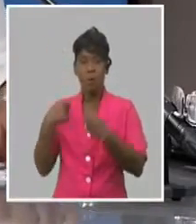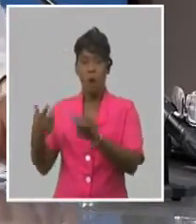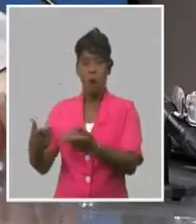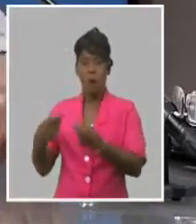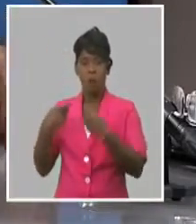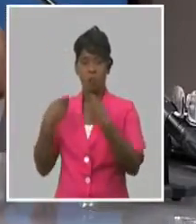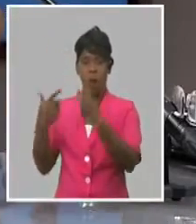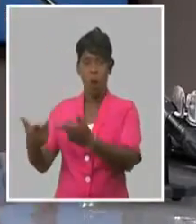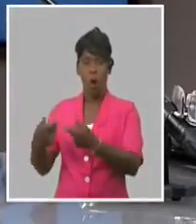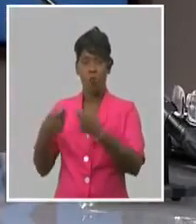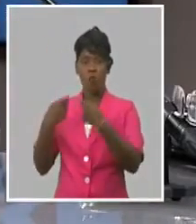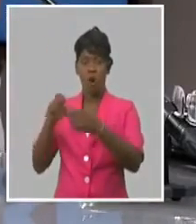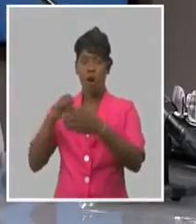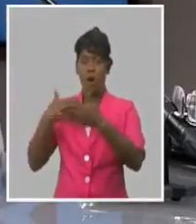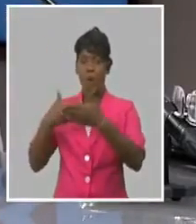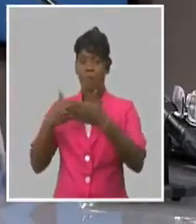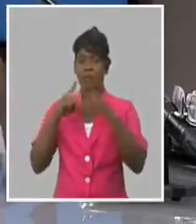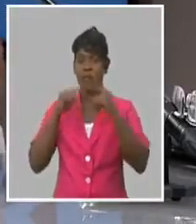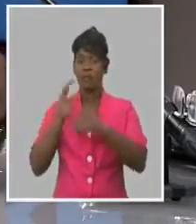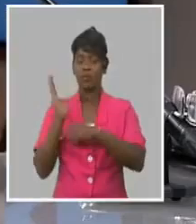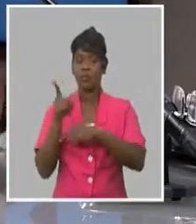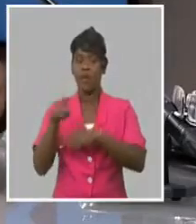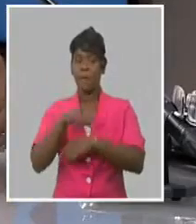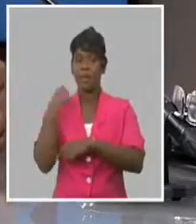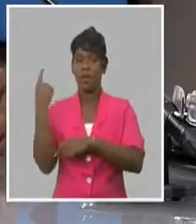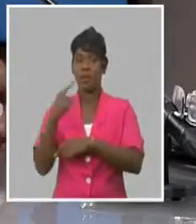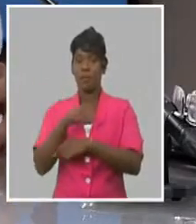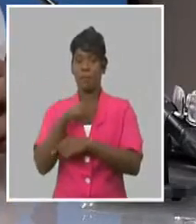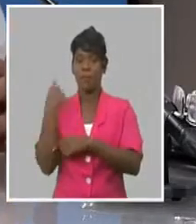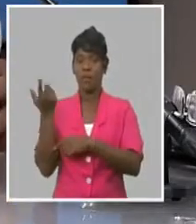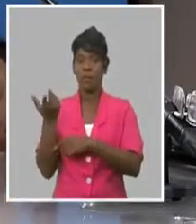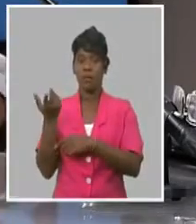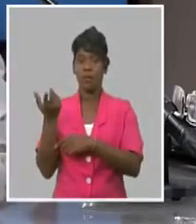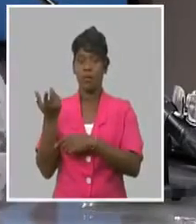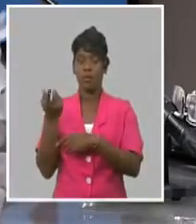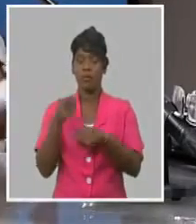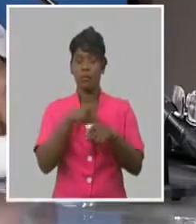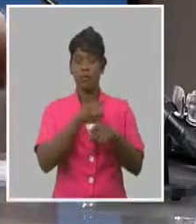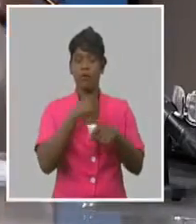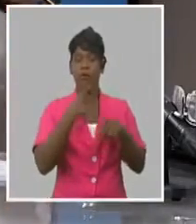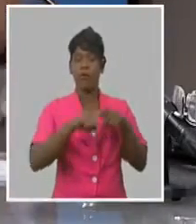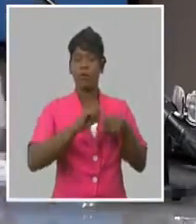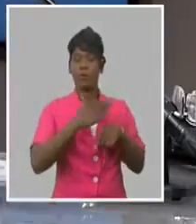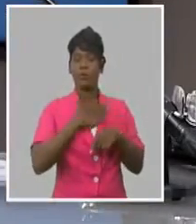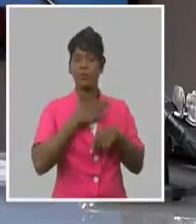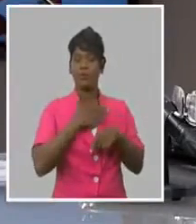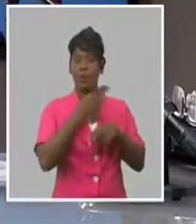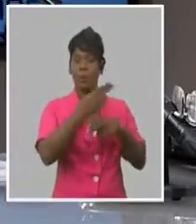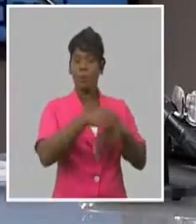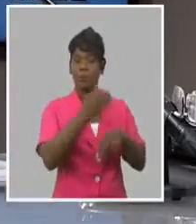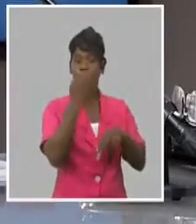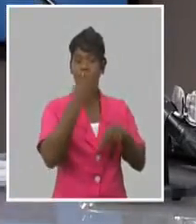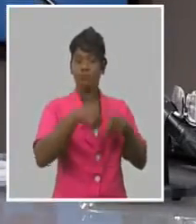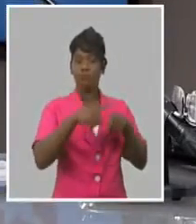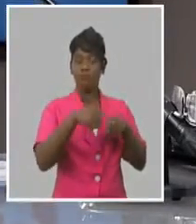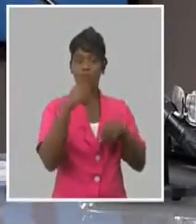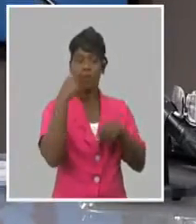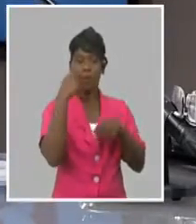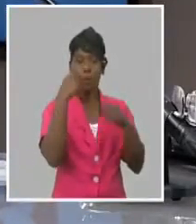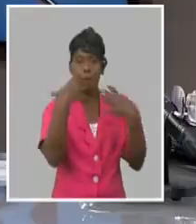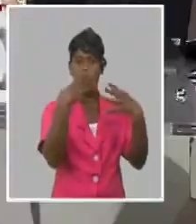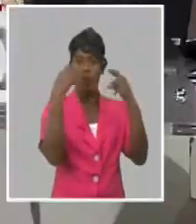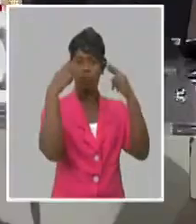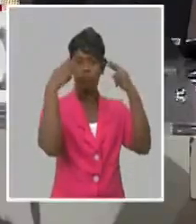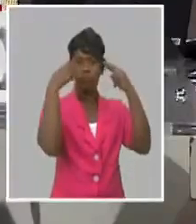financiar pérdidas de empresas gastronómicas. Que además no se caracterizan exactamente por darte un buen servicio. Ni